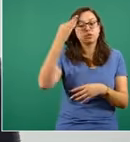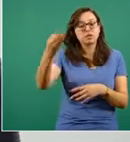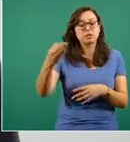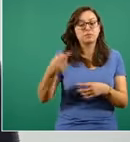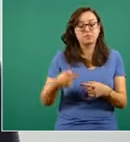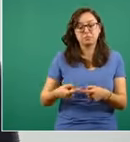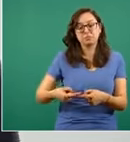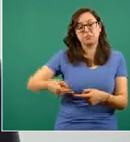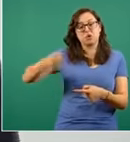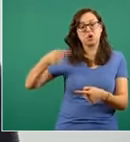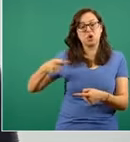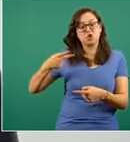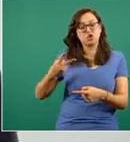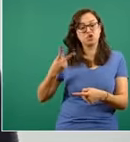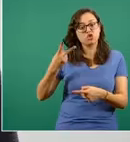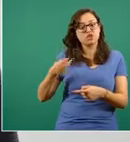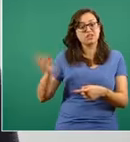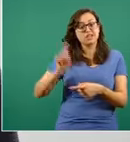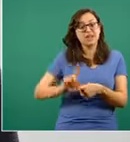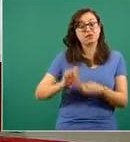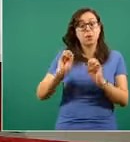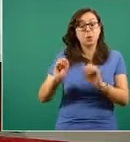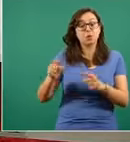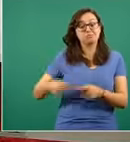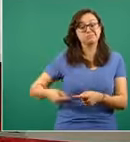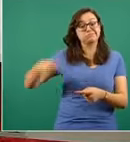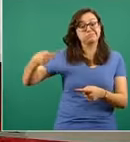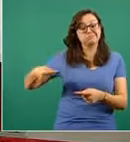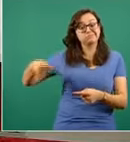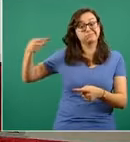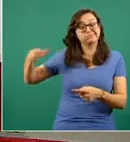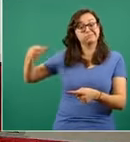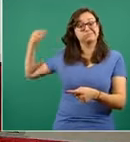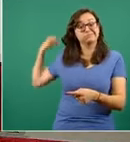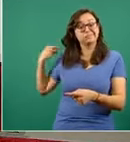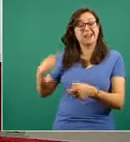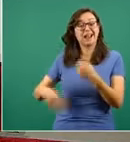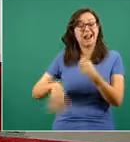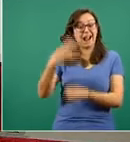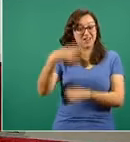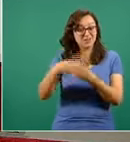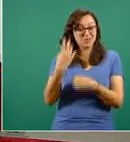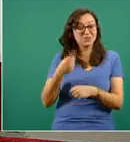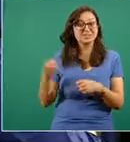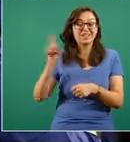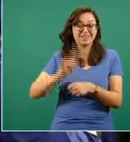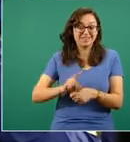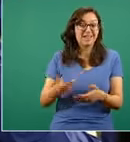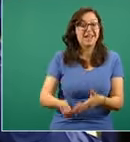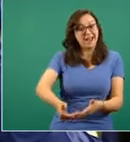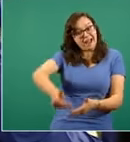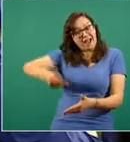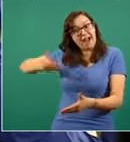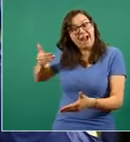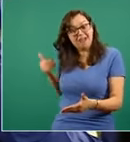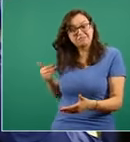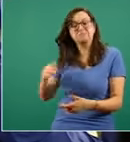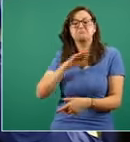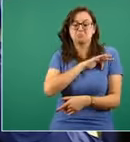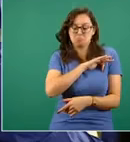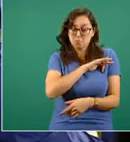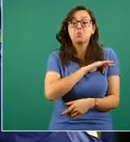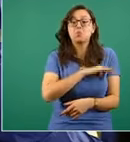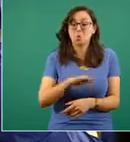los 2 días hasta los 14 días. Sin embargo, la mayoría de personas, es decir, el promedio, la media